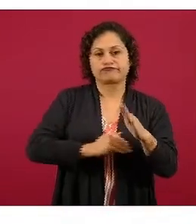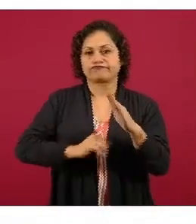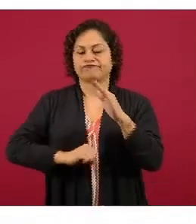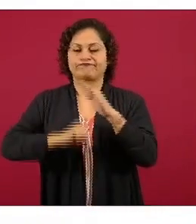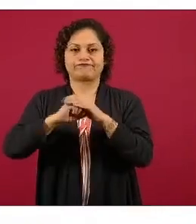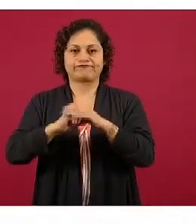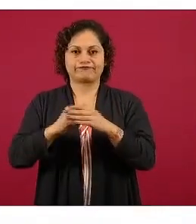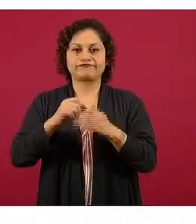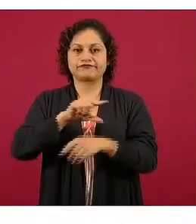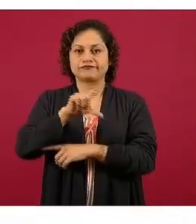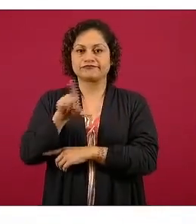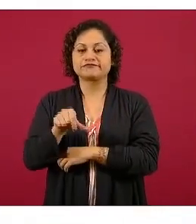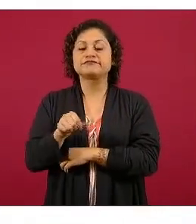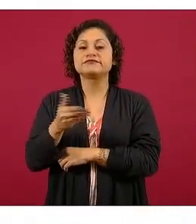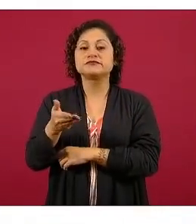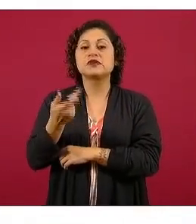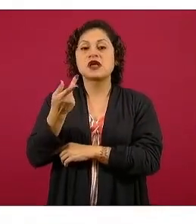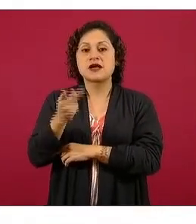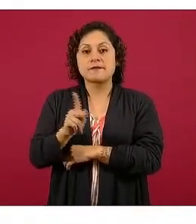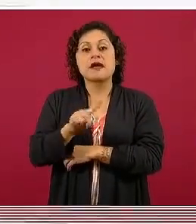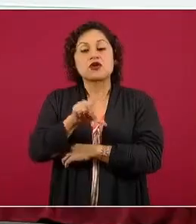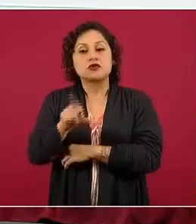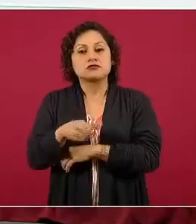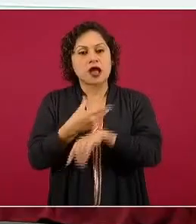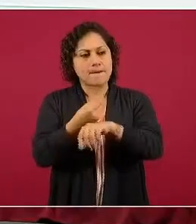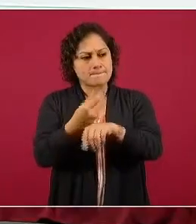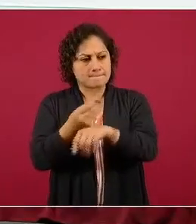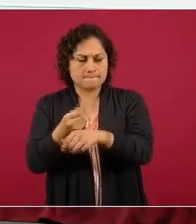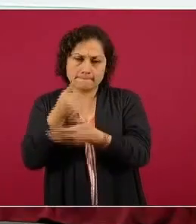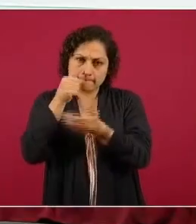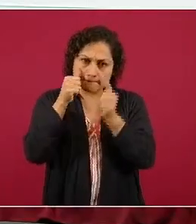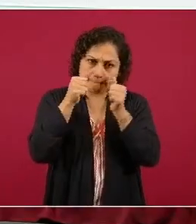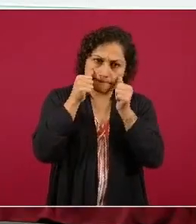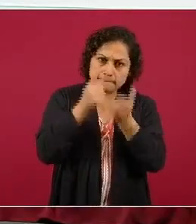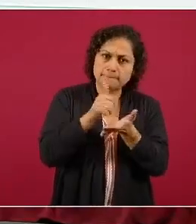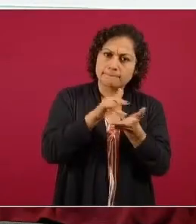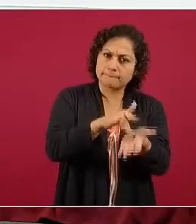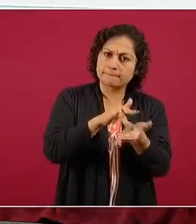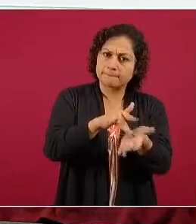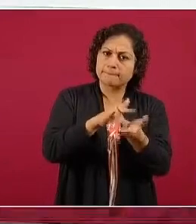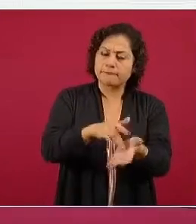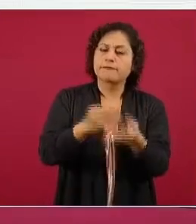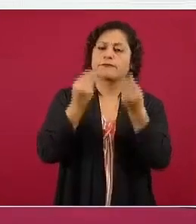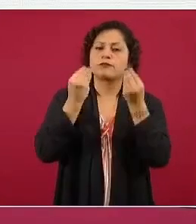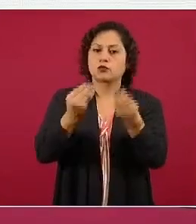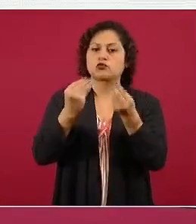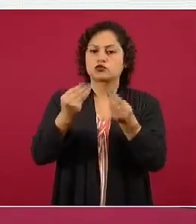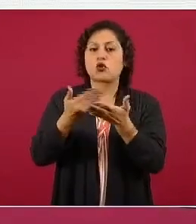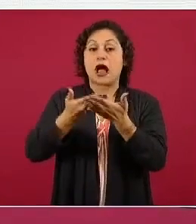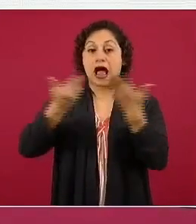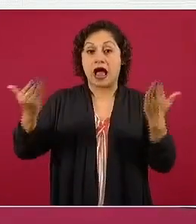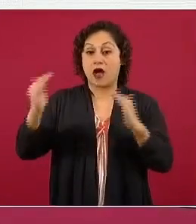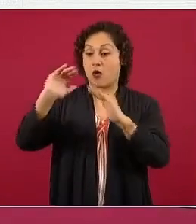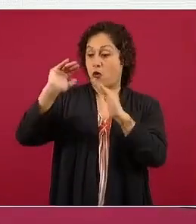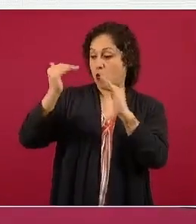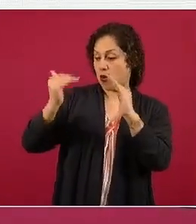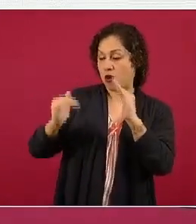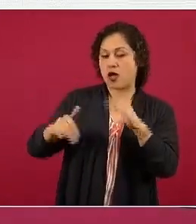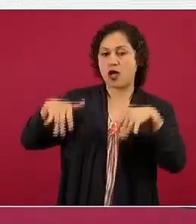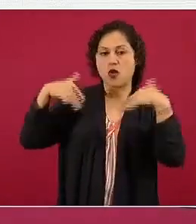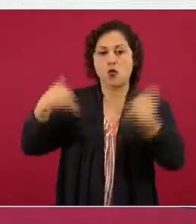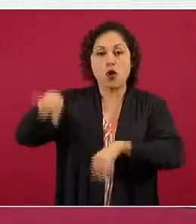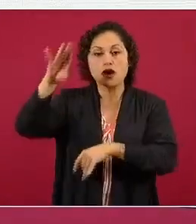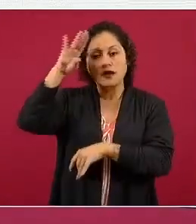ahí, con muchas acciones que se han hecho en Coahuila, ha habido un decremento importante tanto en